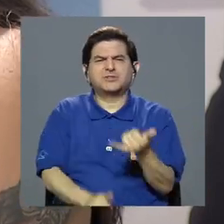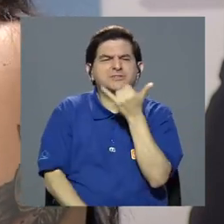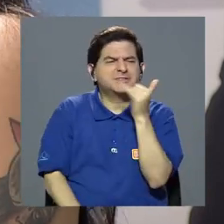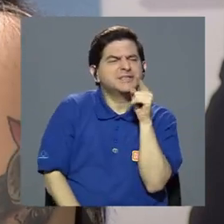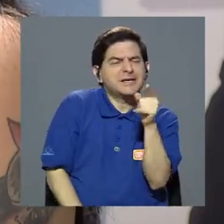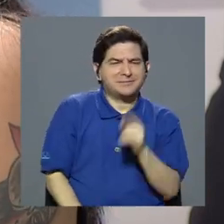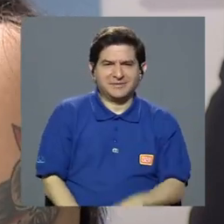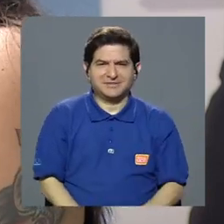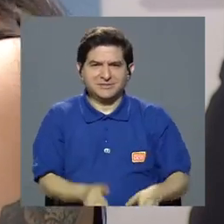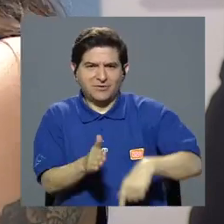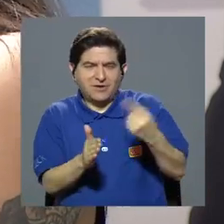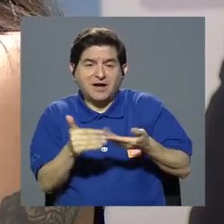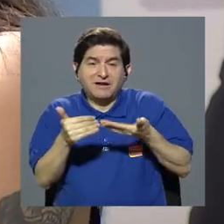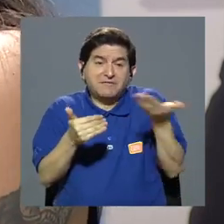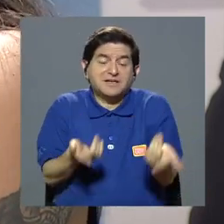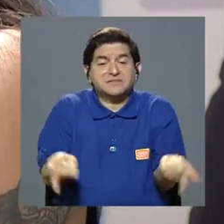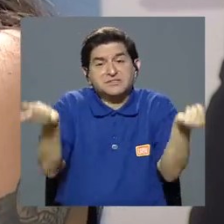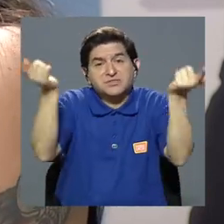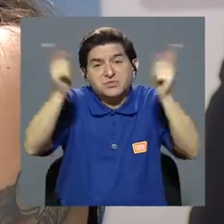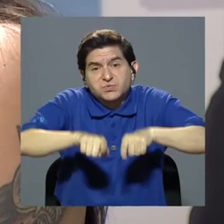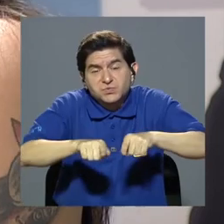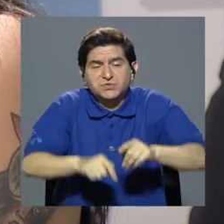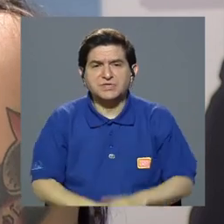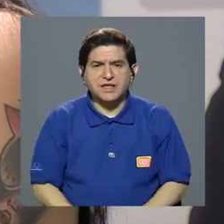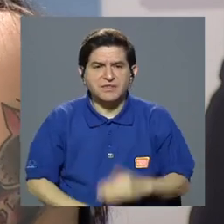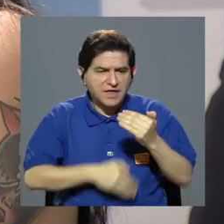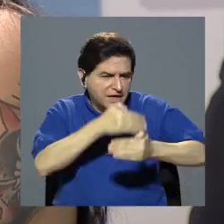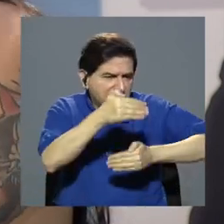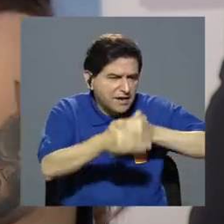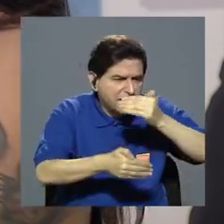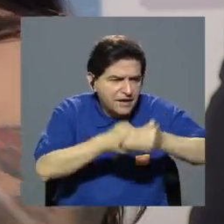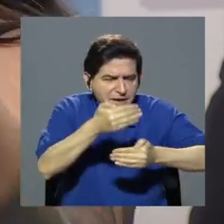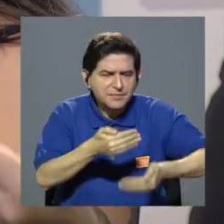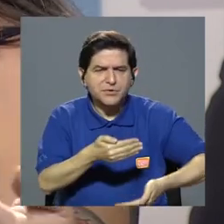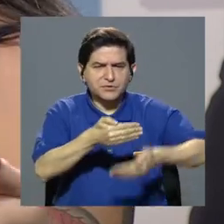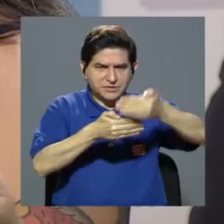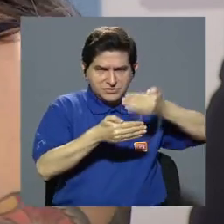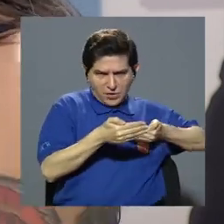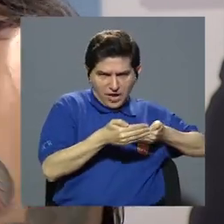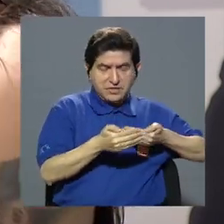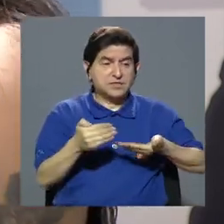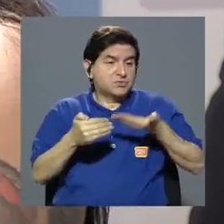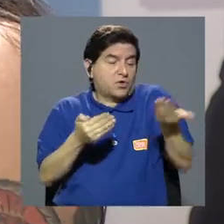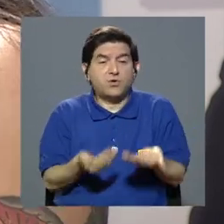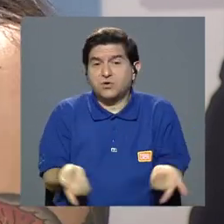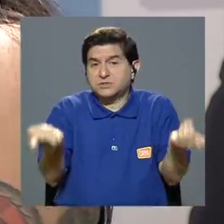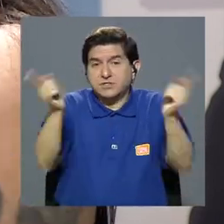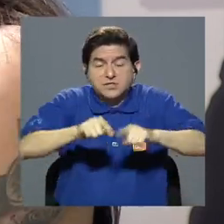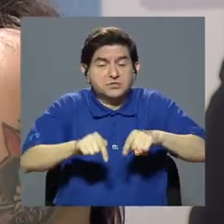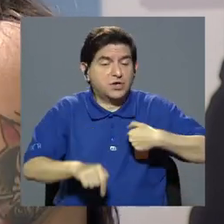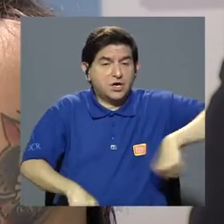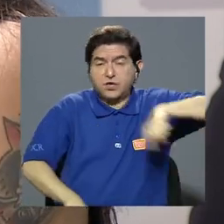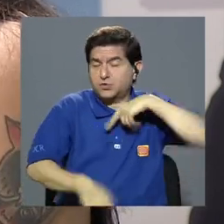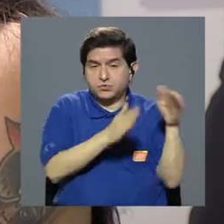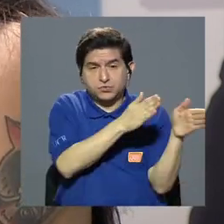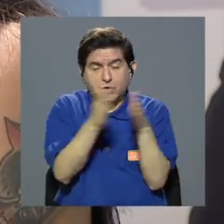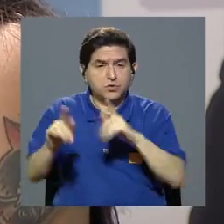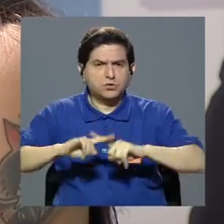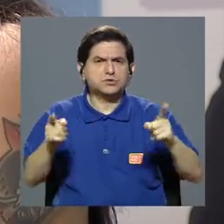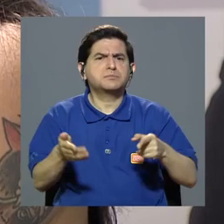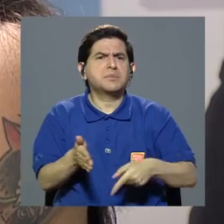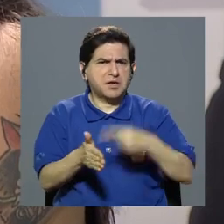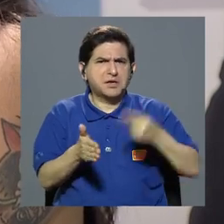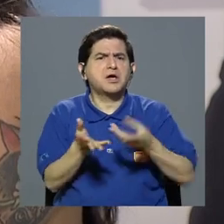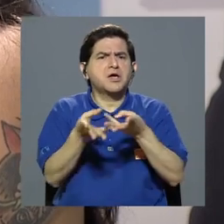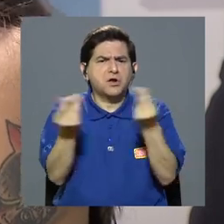con qué fue lo que pasó ahí hay veces que son cosas que ocurren desde el tratamiento que se le dio previo cosas imprevistas verdad pero hay